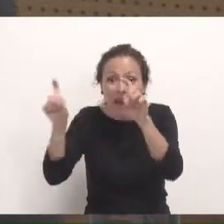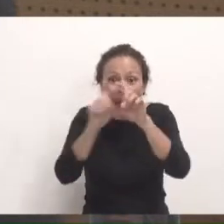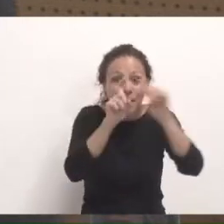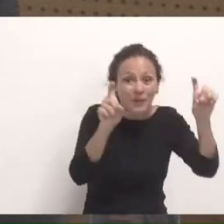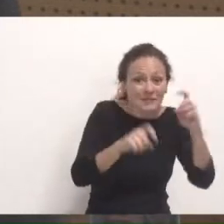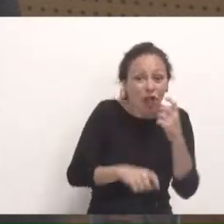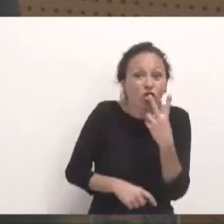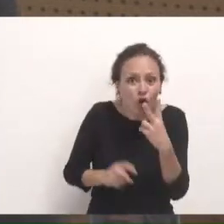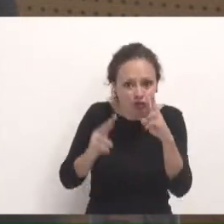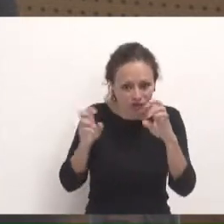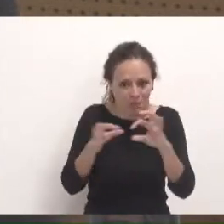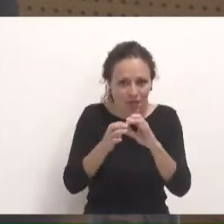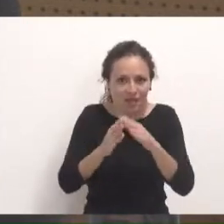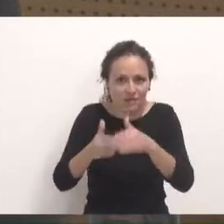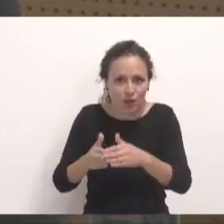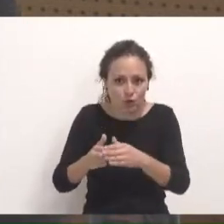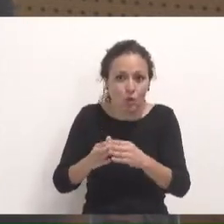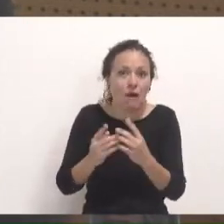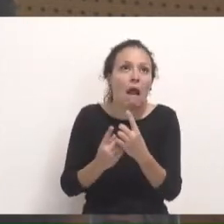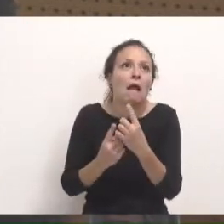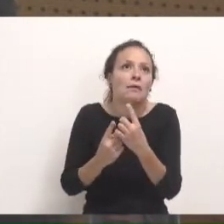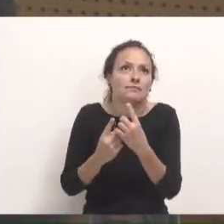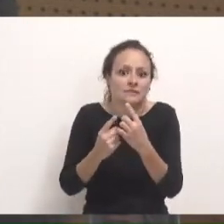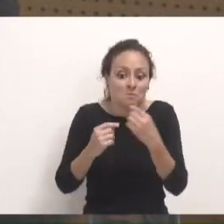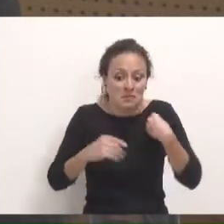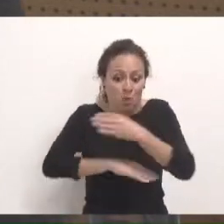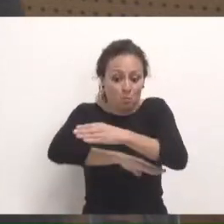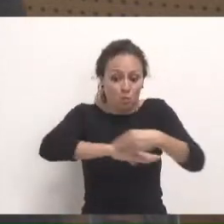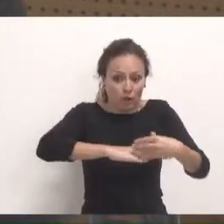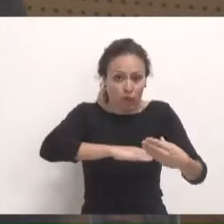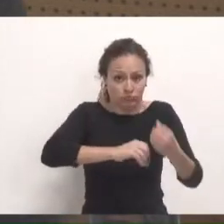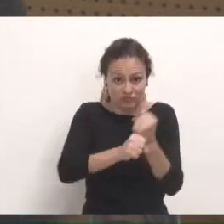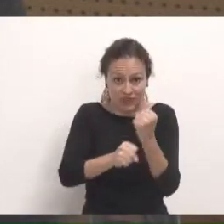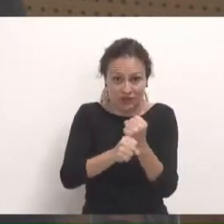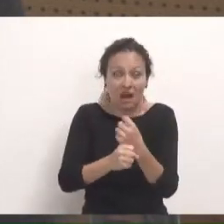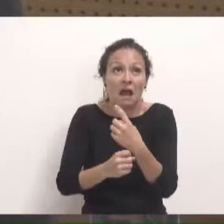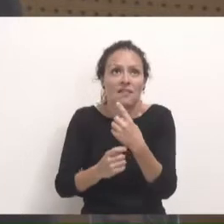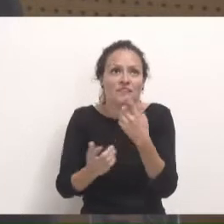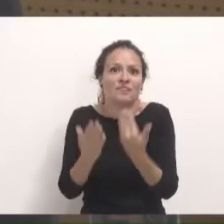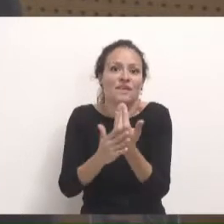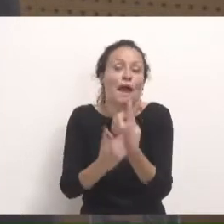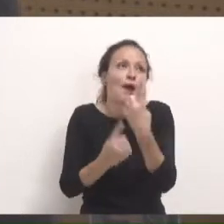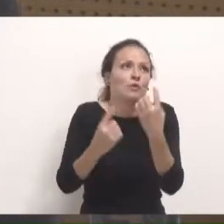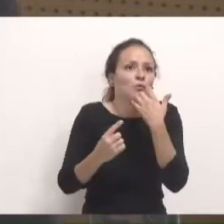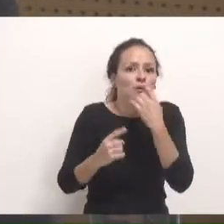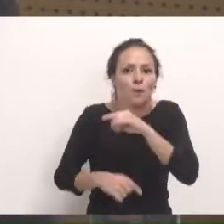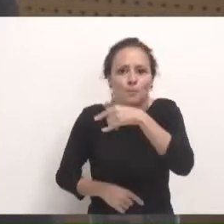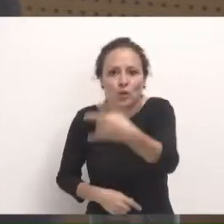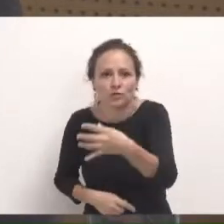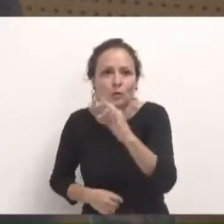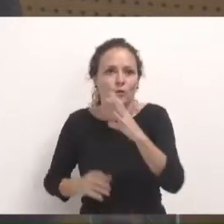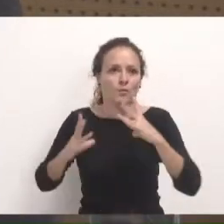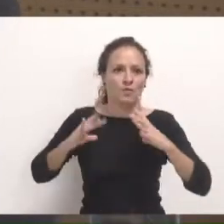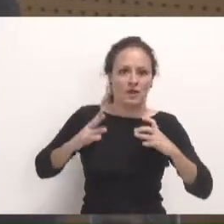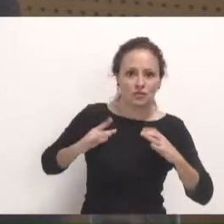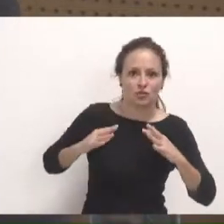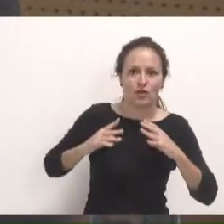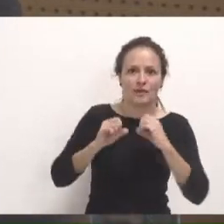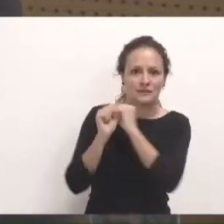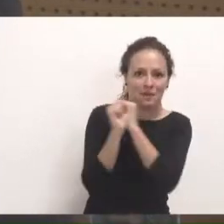de los cristianos y que algunos días del año, no todos los días del año, sino los días en que hay algunos puentes, inicio y finalización de vacaciones de Semana